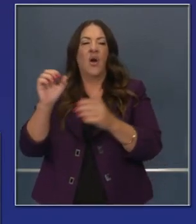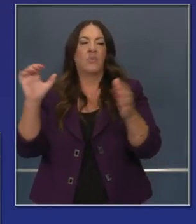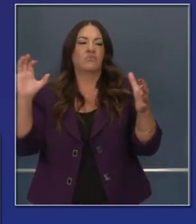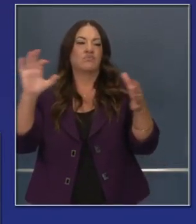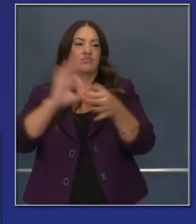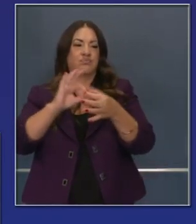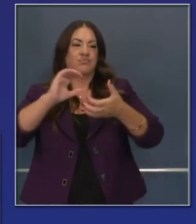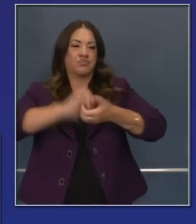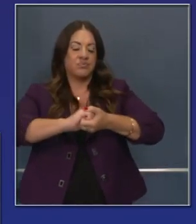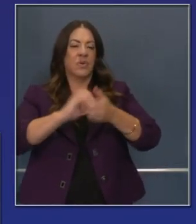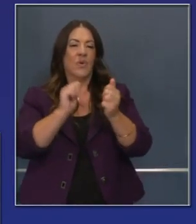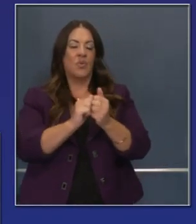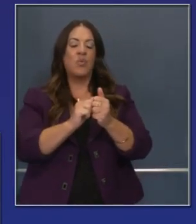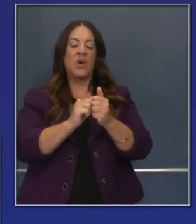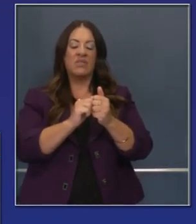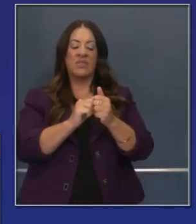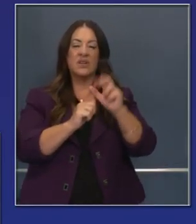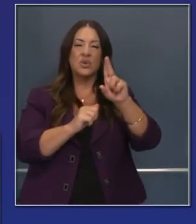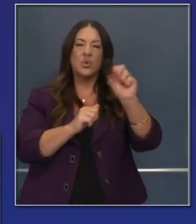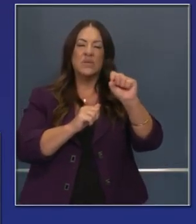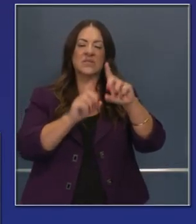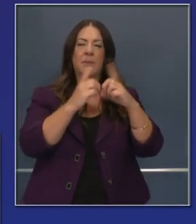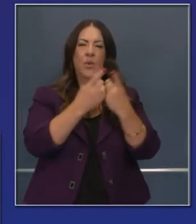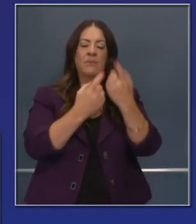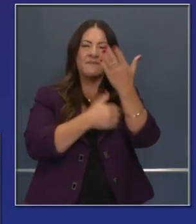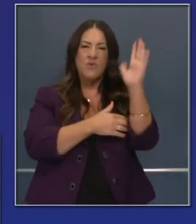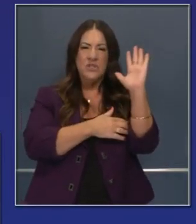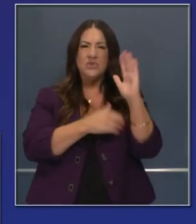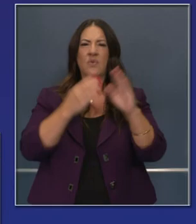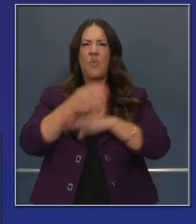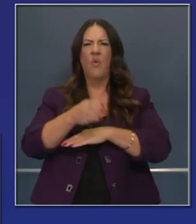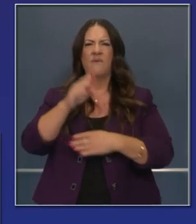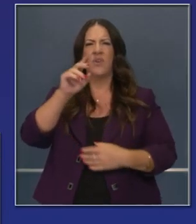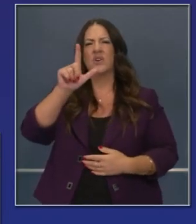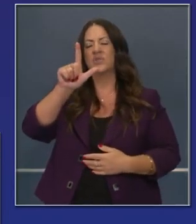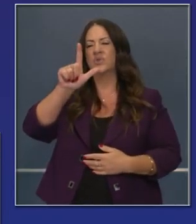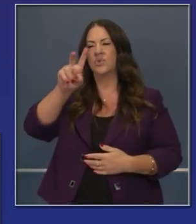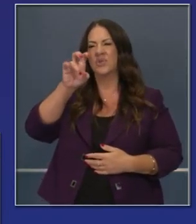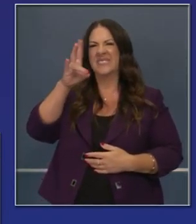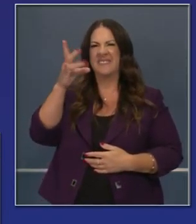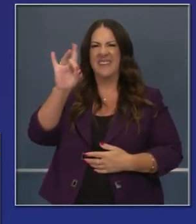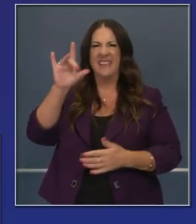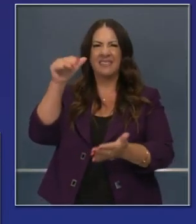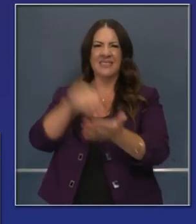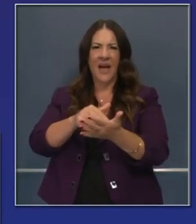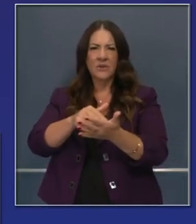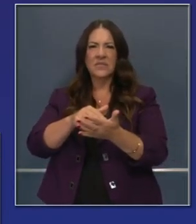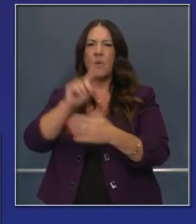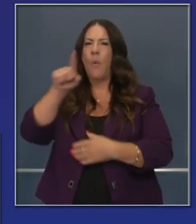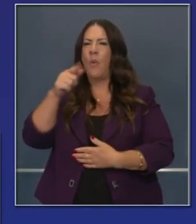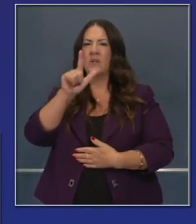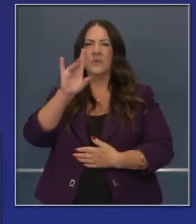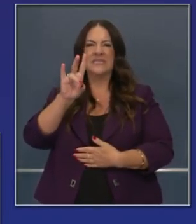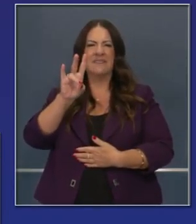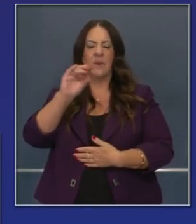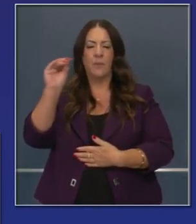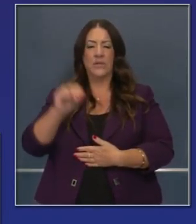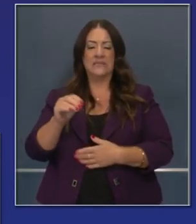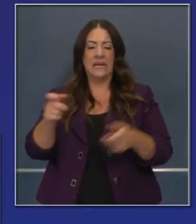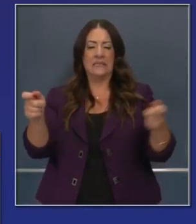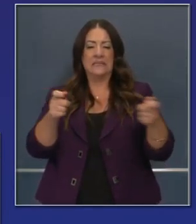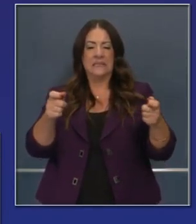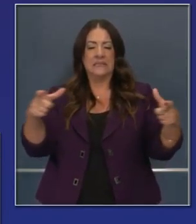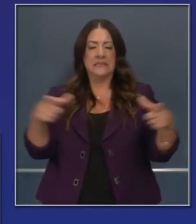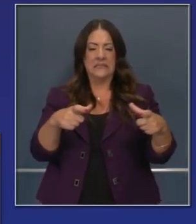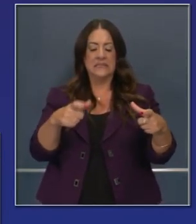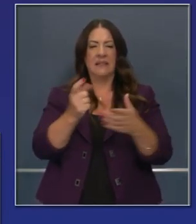CAL FIRE y el Servicio de Bosques de California. 278.000 acres fueron quemados. Hay contención de